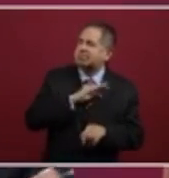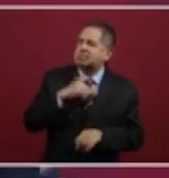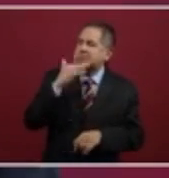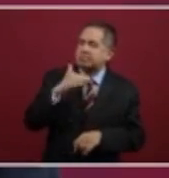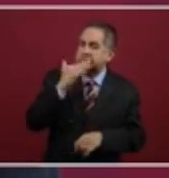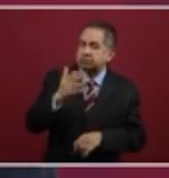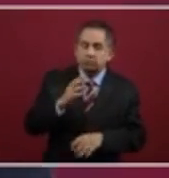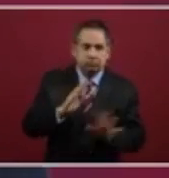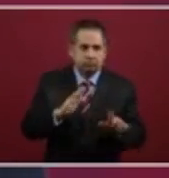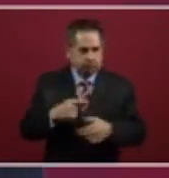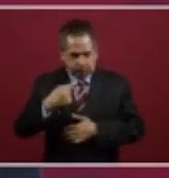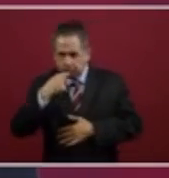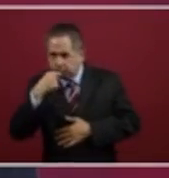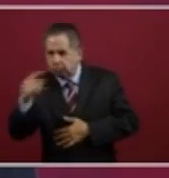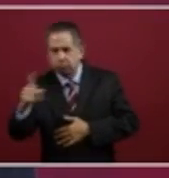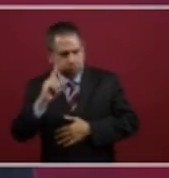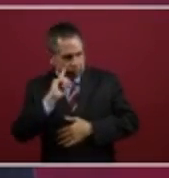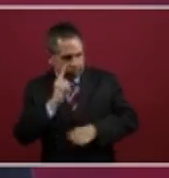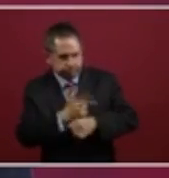denuncia.